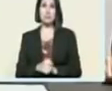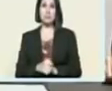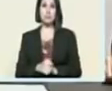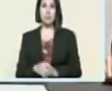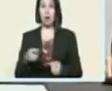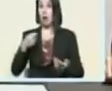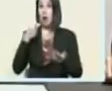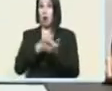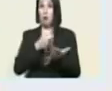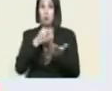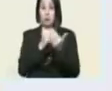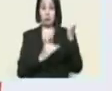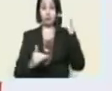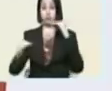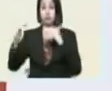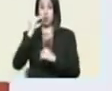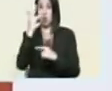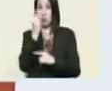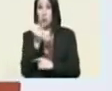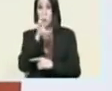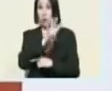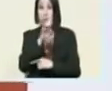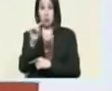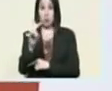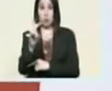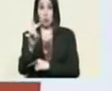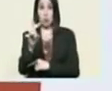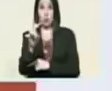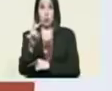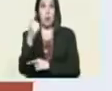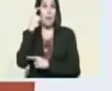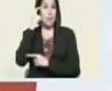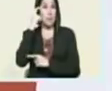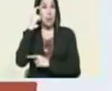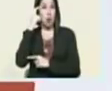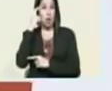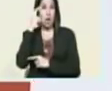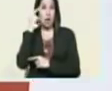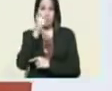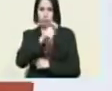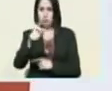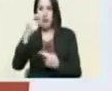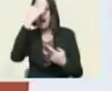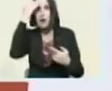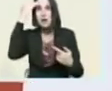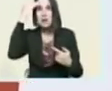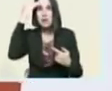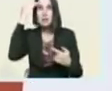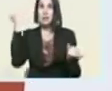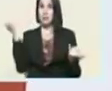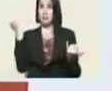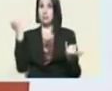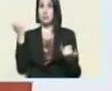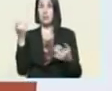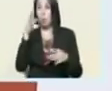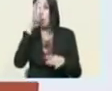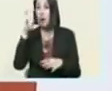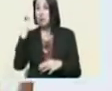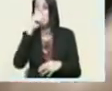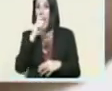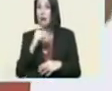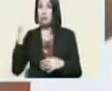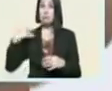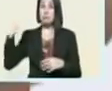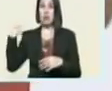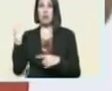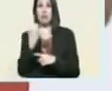El aumento número 41, para quien necesite refrescar la memoria. La Cuarta República dio en 40 años